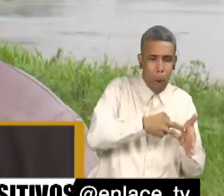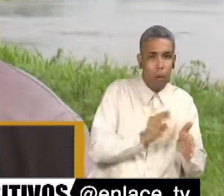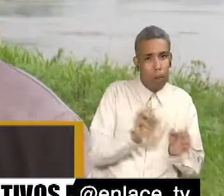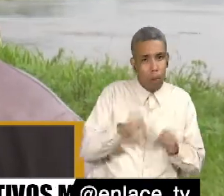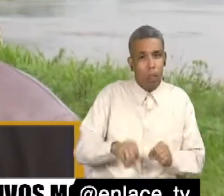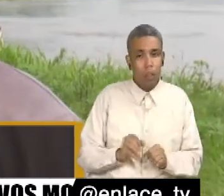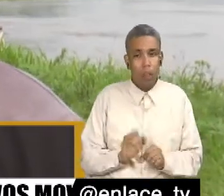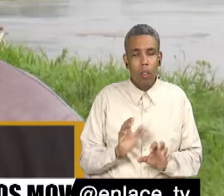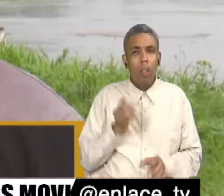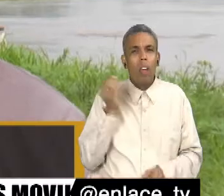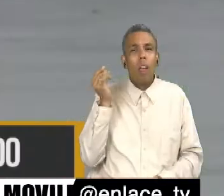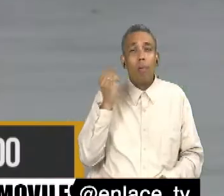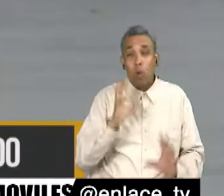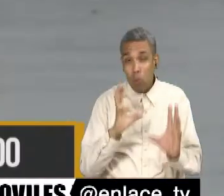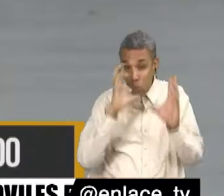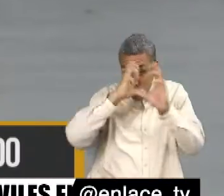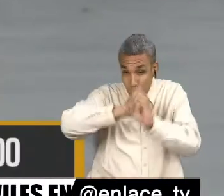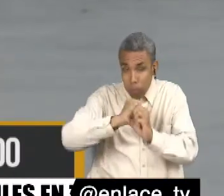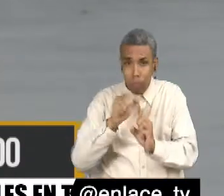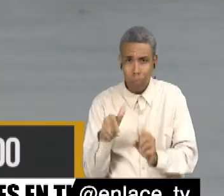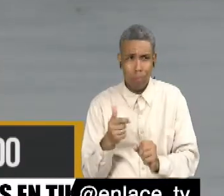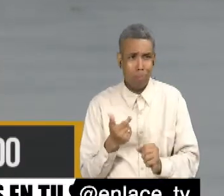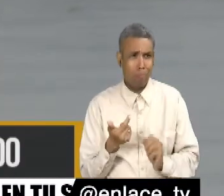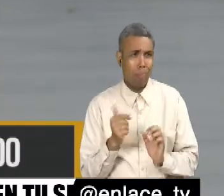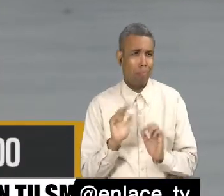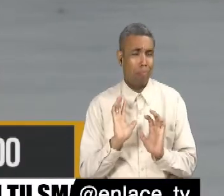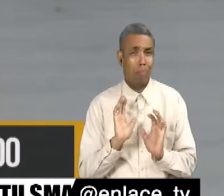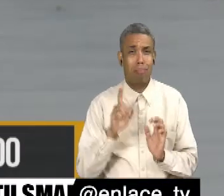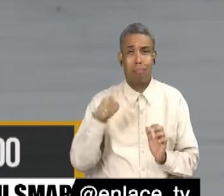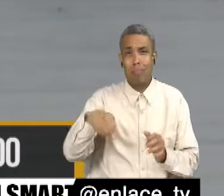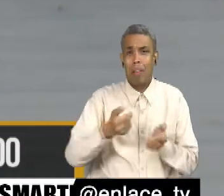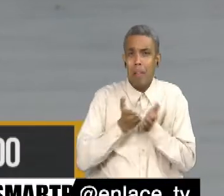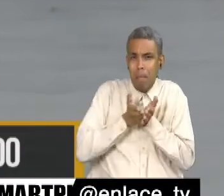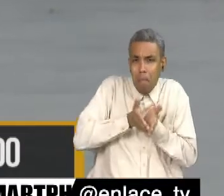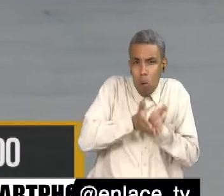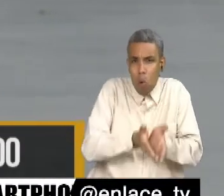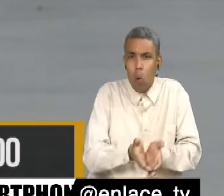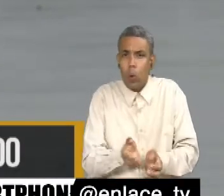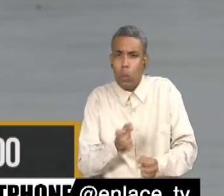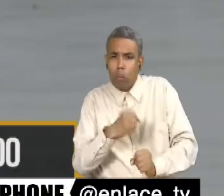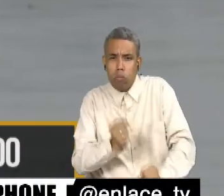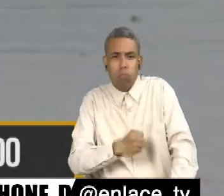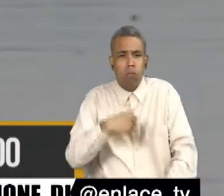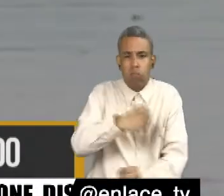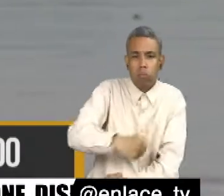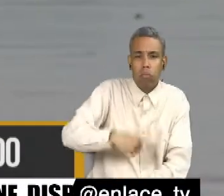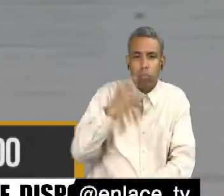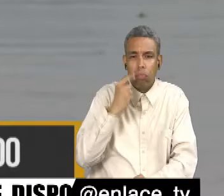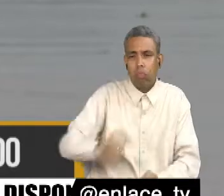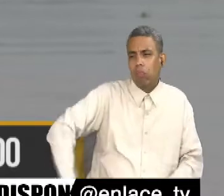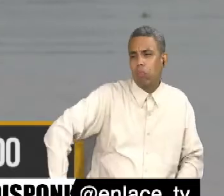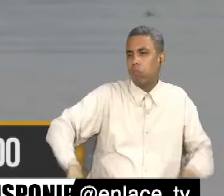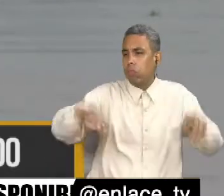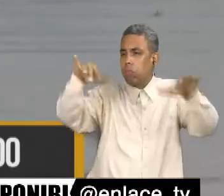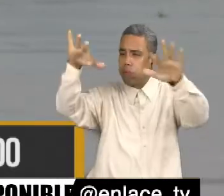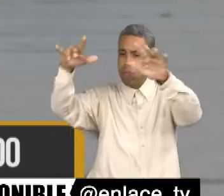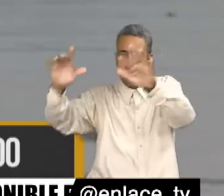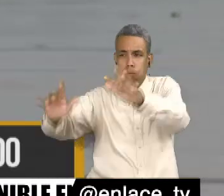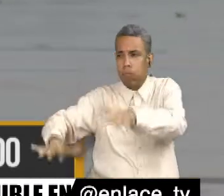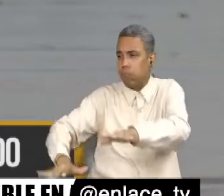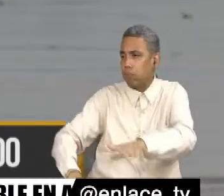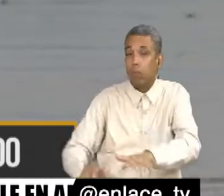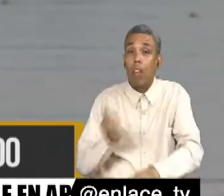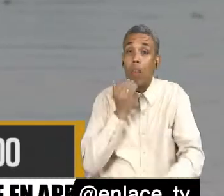puede haber un accidente de noche, porque aquí el tráfico aquí es constante, de día y noche el pescador, y entonces no se acuerdan del cable y puede